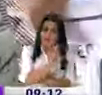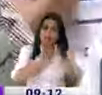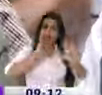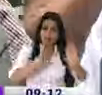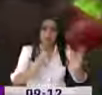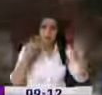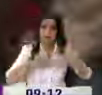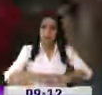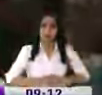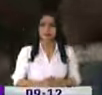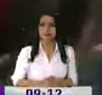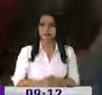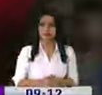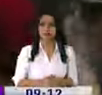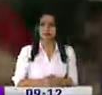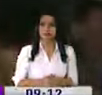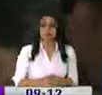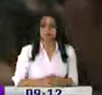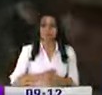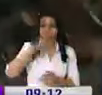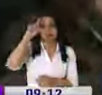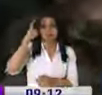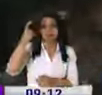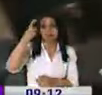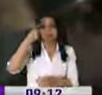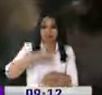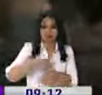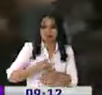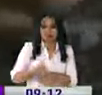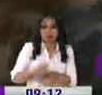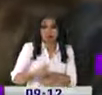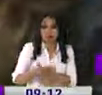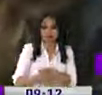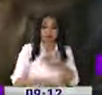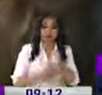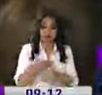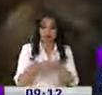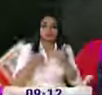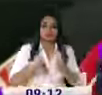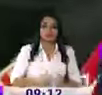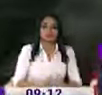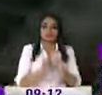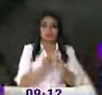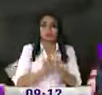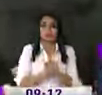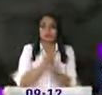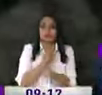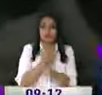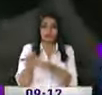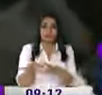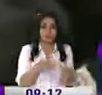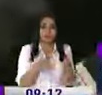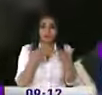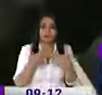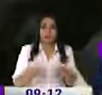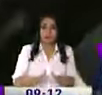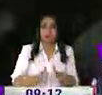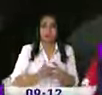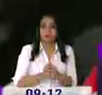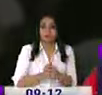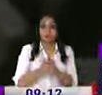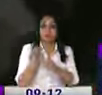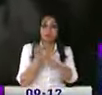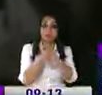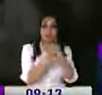en cuenta. Al parecer desde el Ejecutivo se quiere ganar tiempo al tiempo y se avanza en el proceso. Bueno, sí, coordinando las acciones con